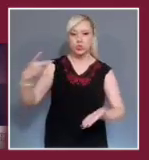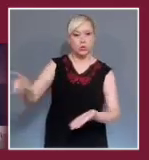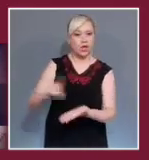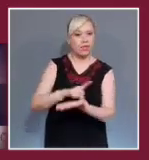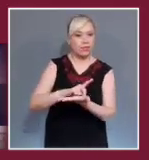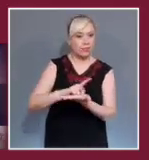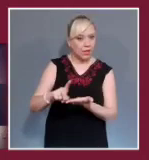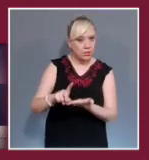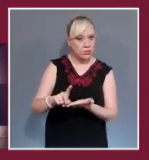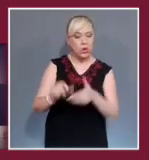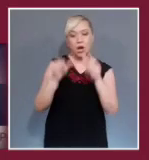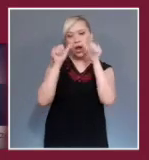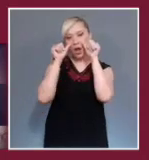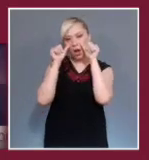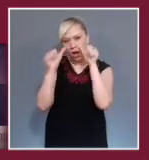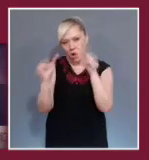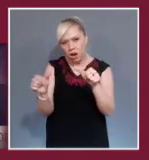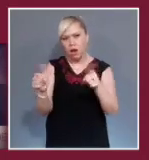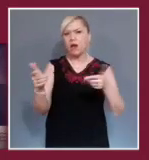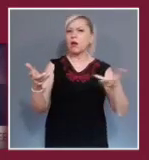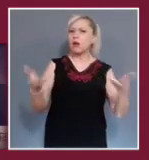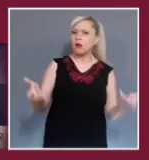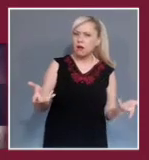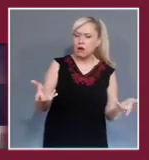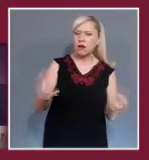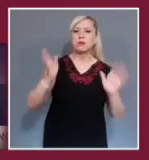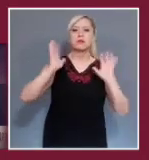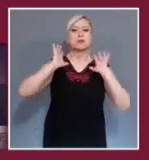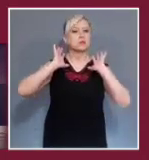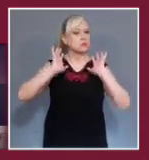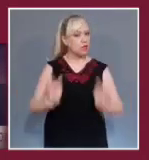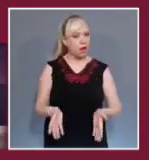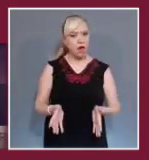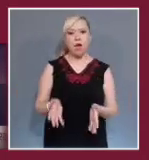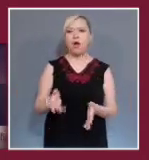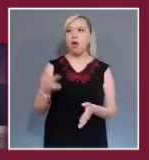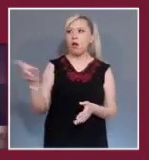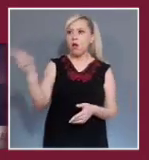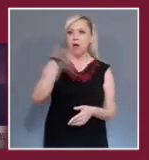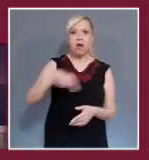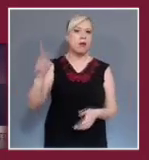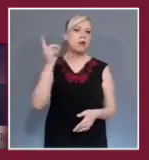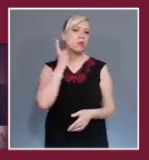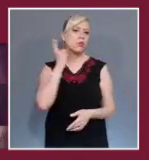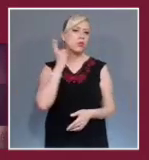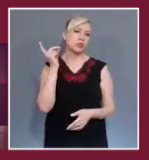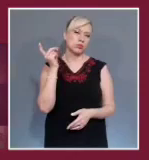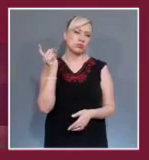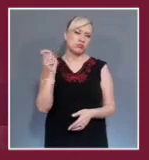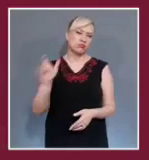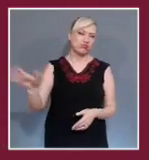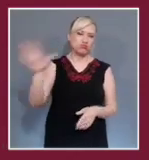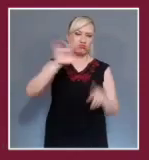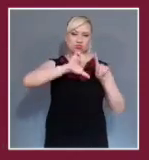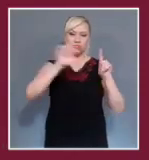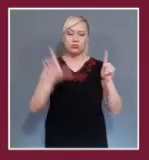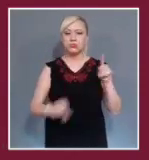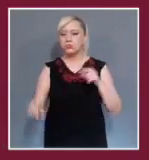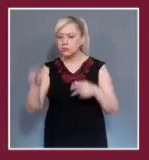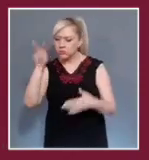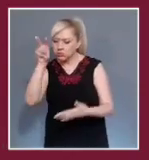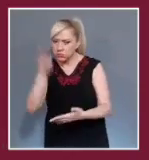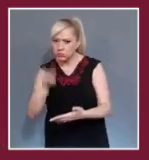desde luego la la este los legisladores los diputados federales las recomendaciones